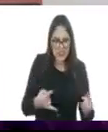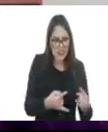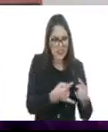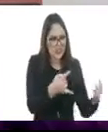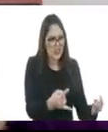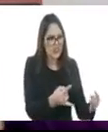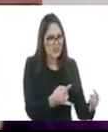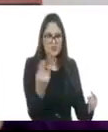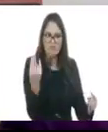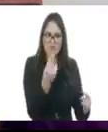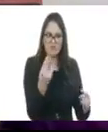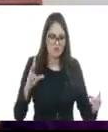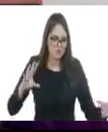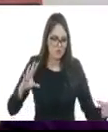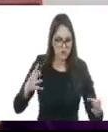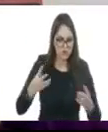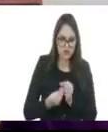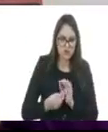claro